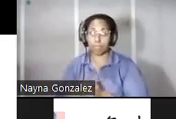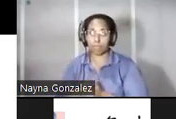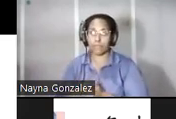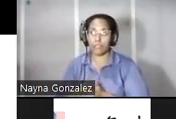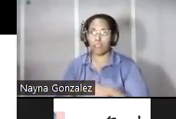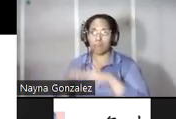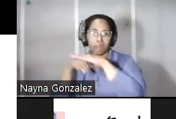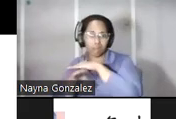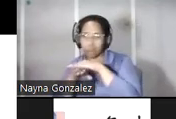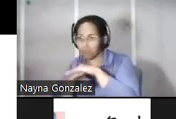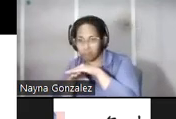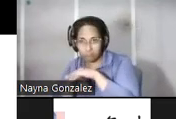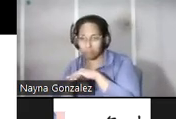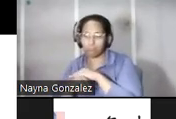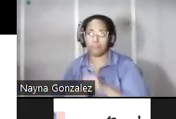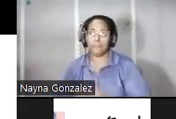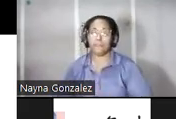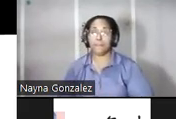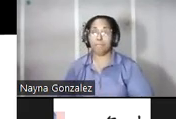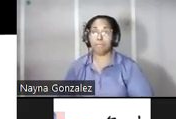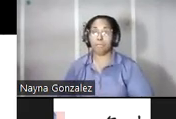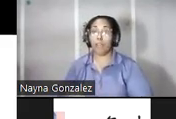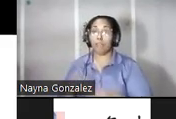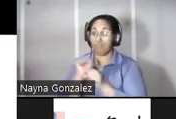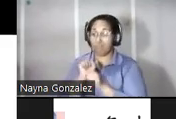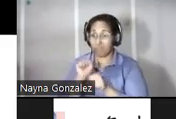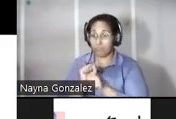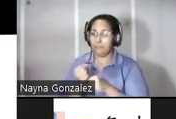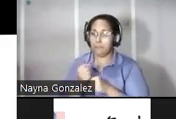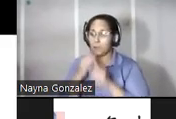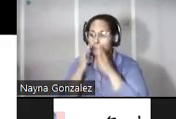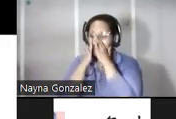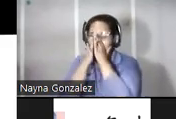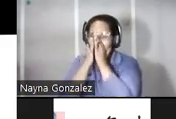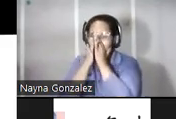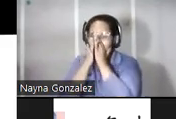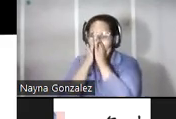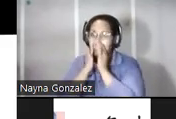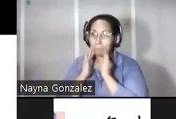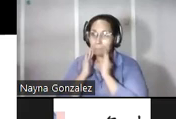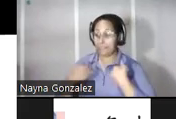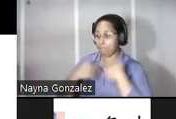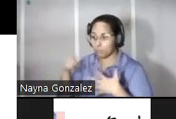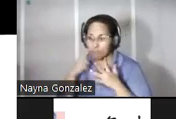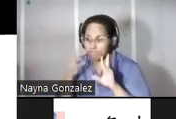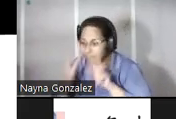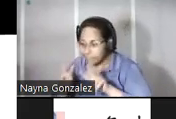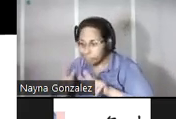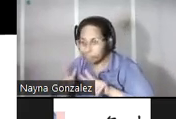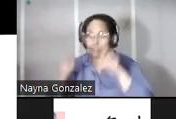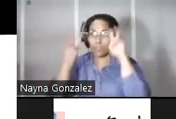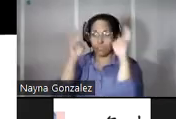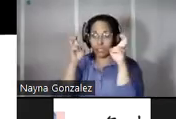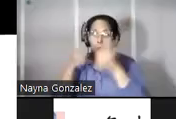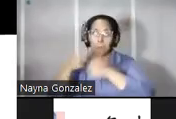un acceso a las mismas. Uno de los trabajos que no debe pasar desapercibido en cuanto a ese tema y a